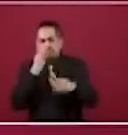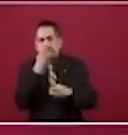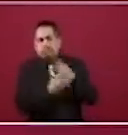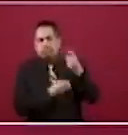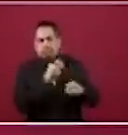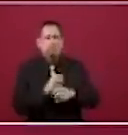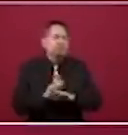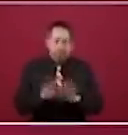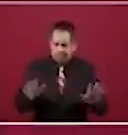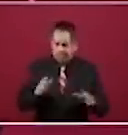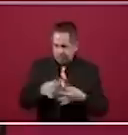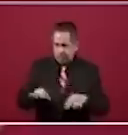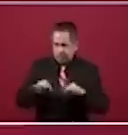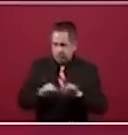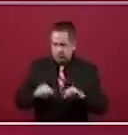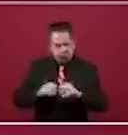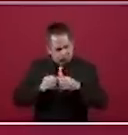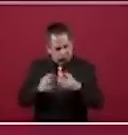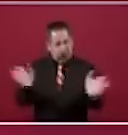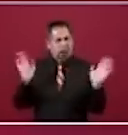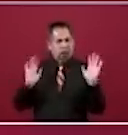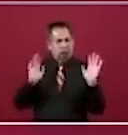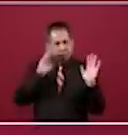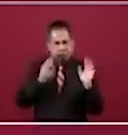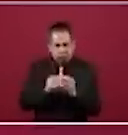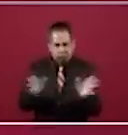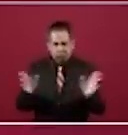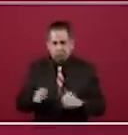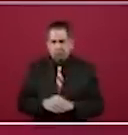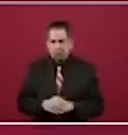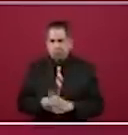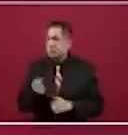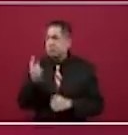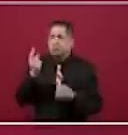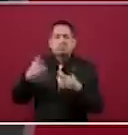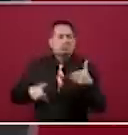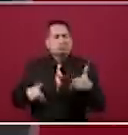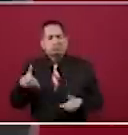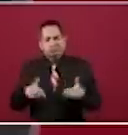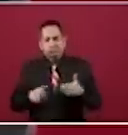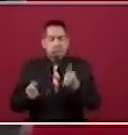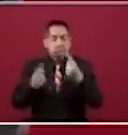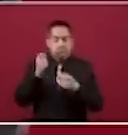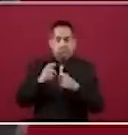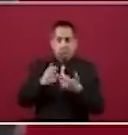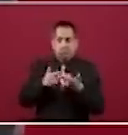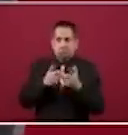importante también ventilarlo todo. Están muy molestos algunos del